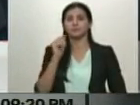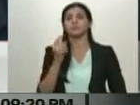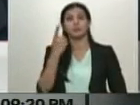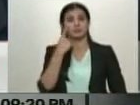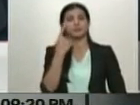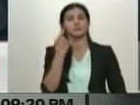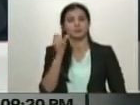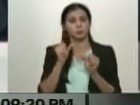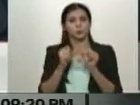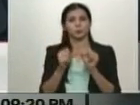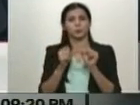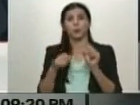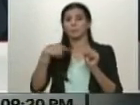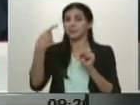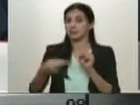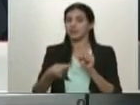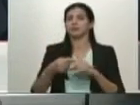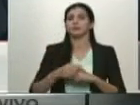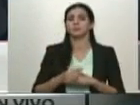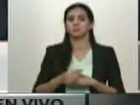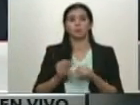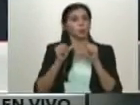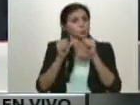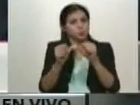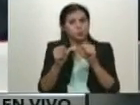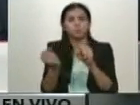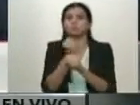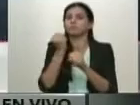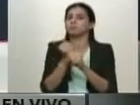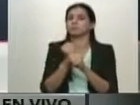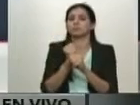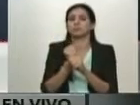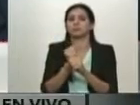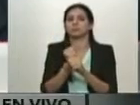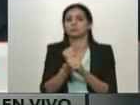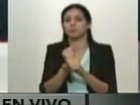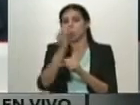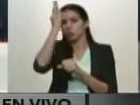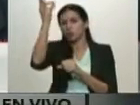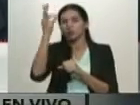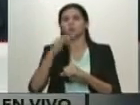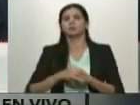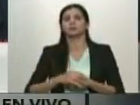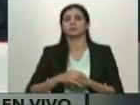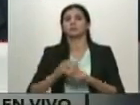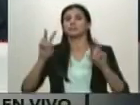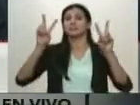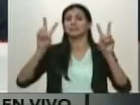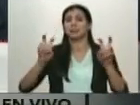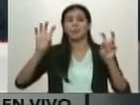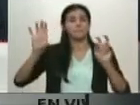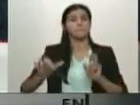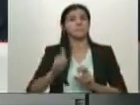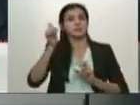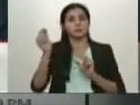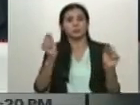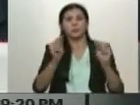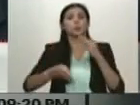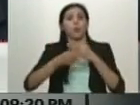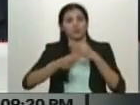continuidad. Mañana nosotros vamos a continuar trabajando el Consejo, estamos discutiendo los temas centrales, lo que tiene que